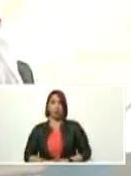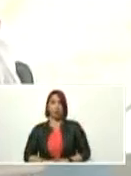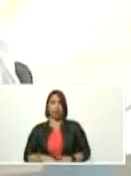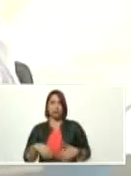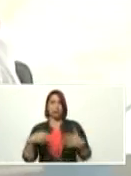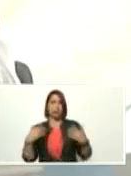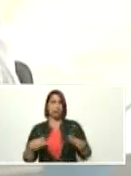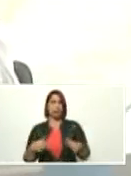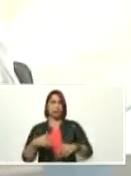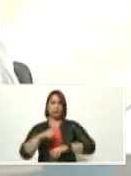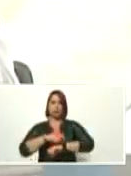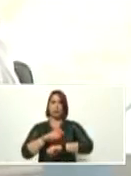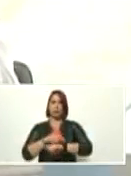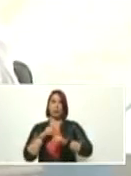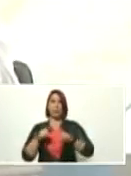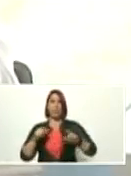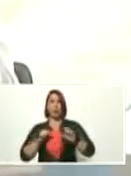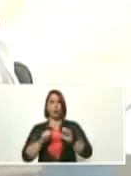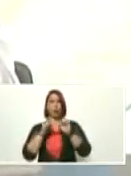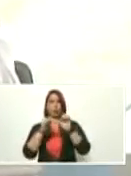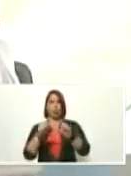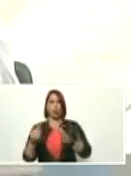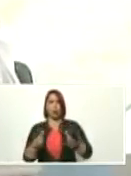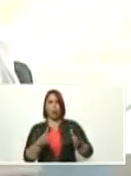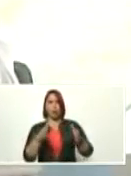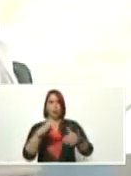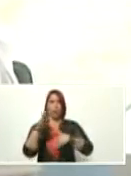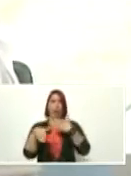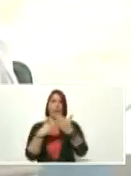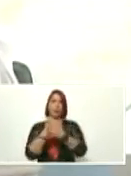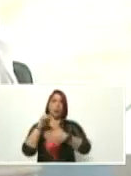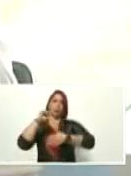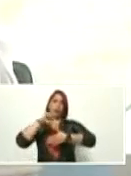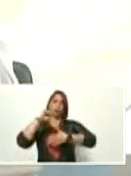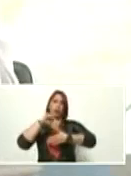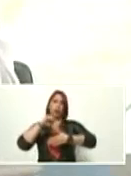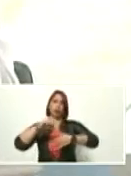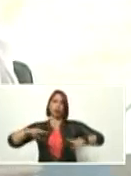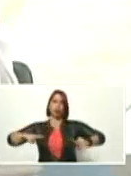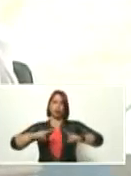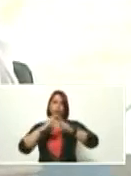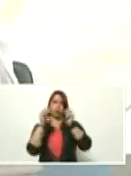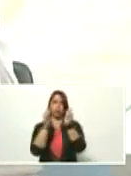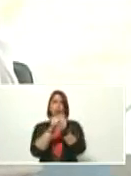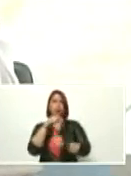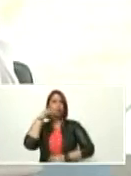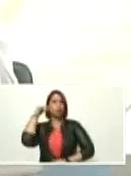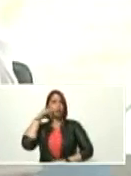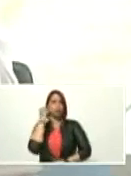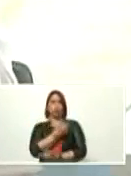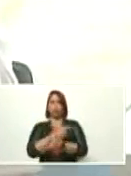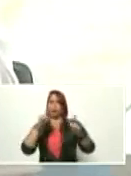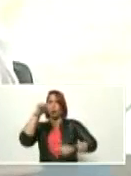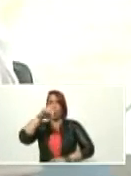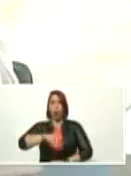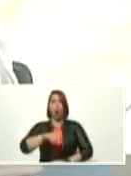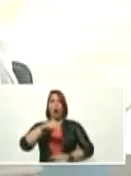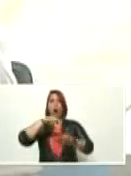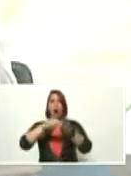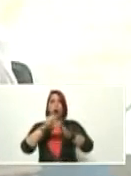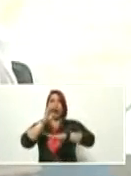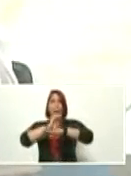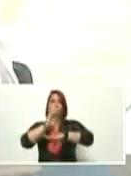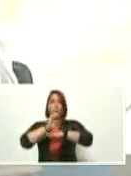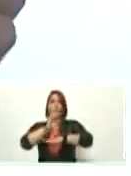tiempo para continuar su camino al sur, encontrarse con Sucre, liberar lo que hoy es Ecuador